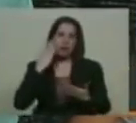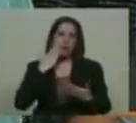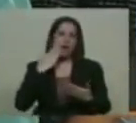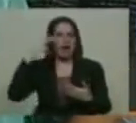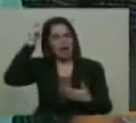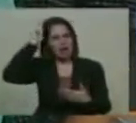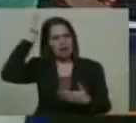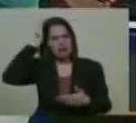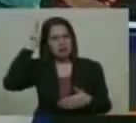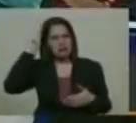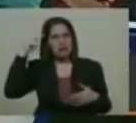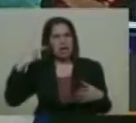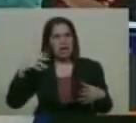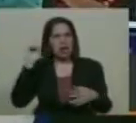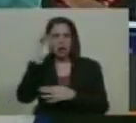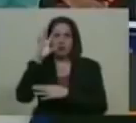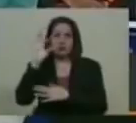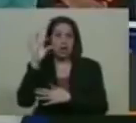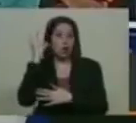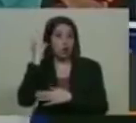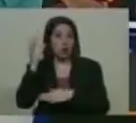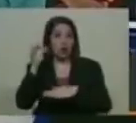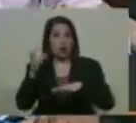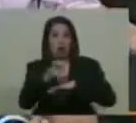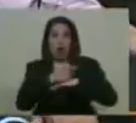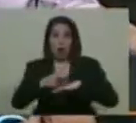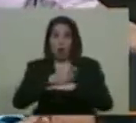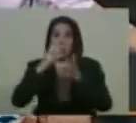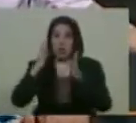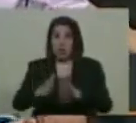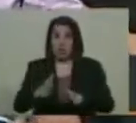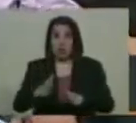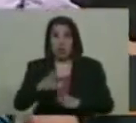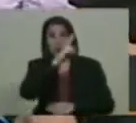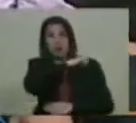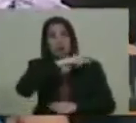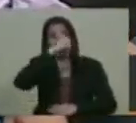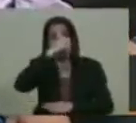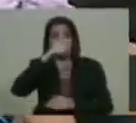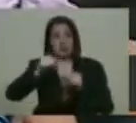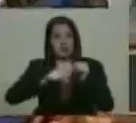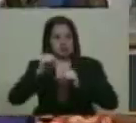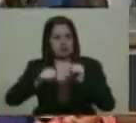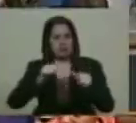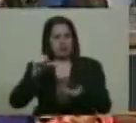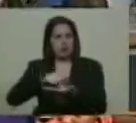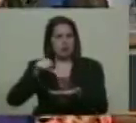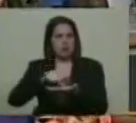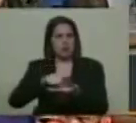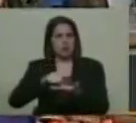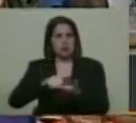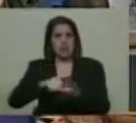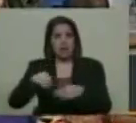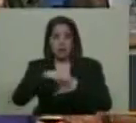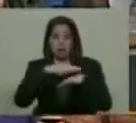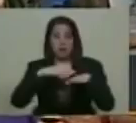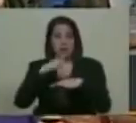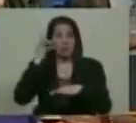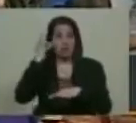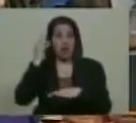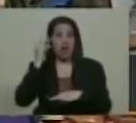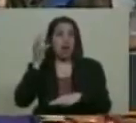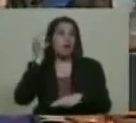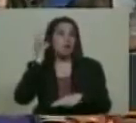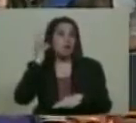mujeres constituyentes, las gobernadoras, las jefas de capital, bueno, las ministras, y están las mujeres